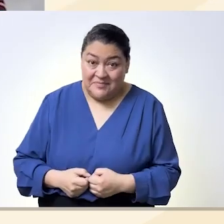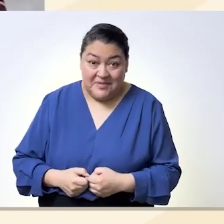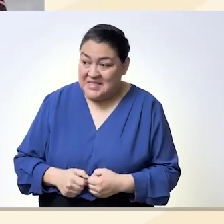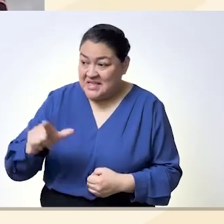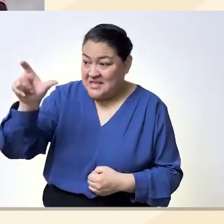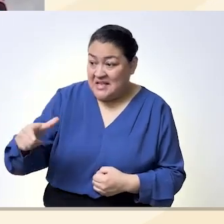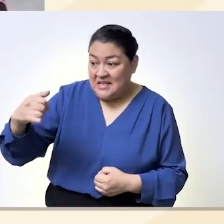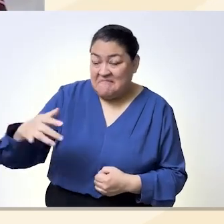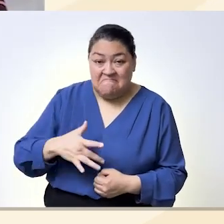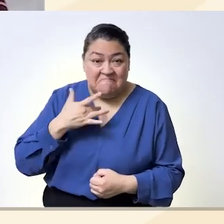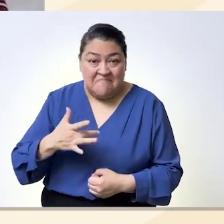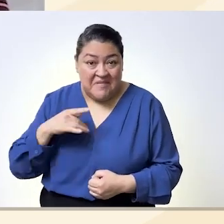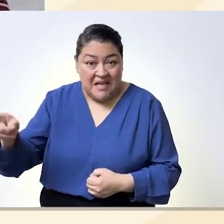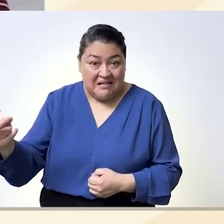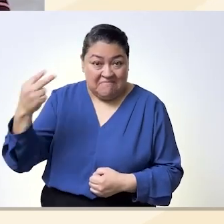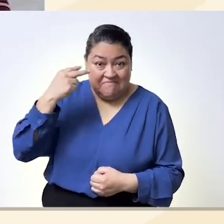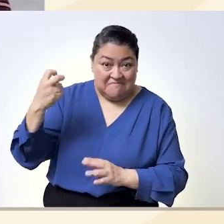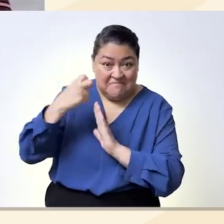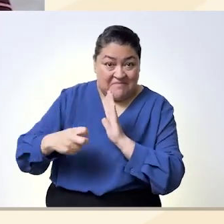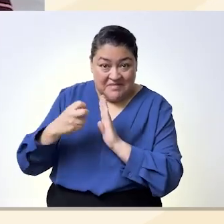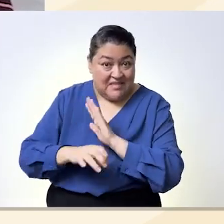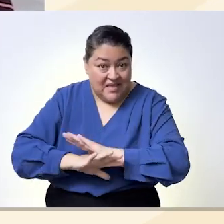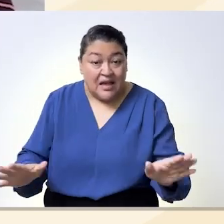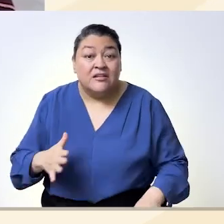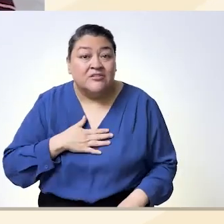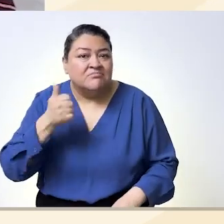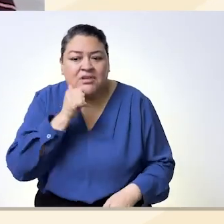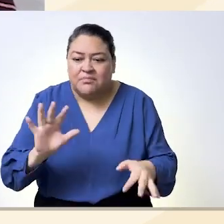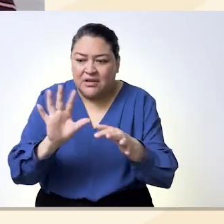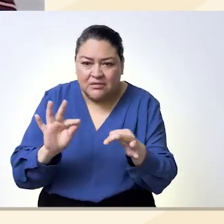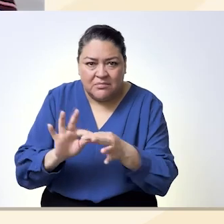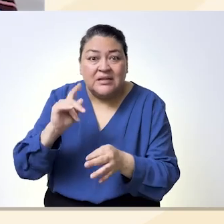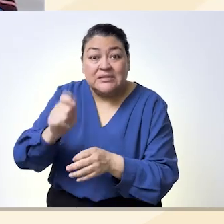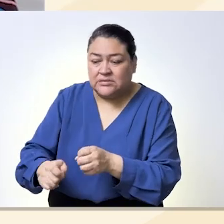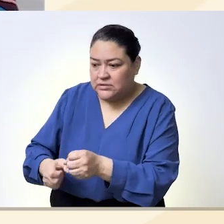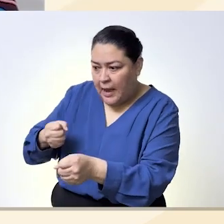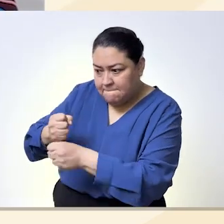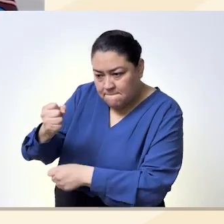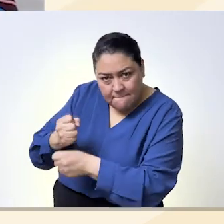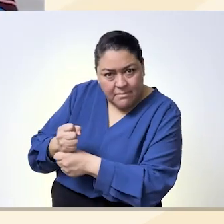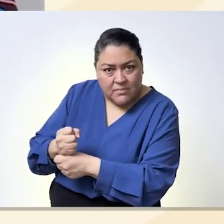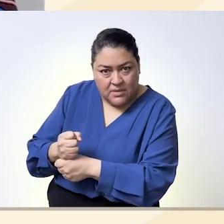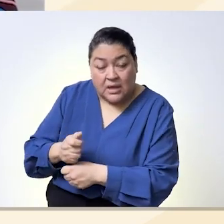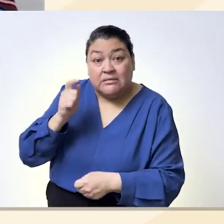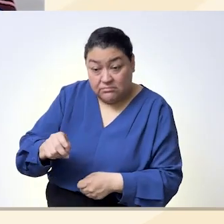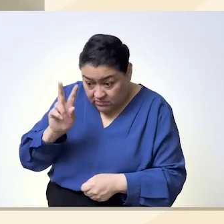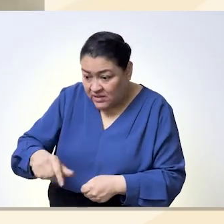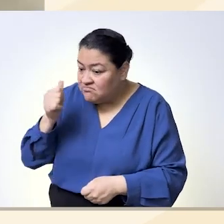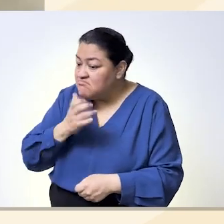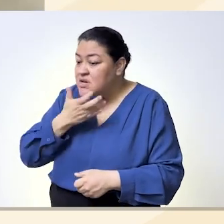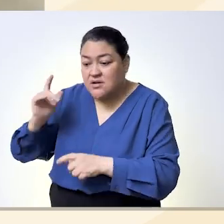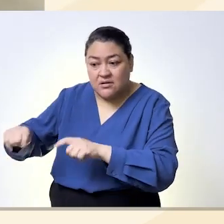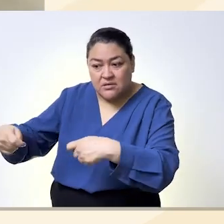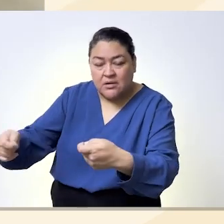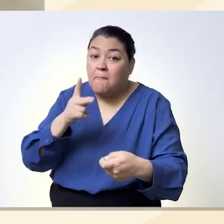¿no? Yo hablo mucho de la violencia hermenéutica y de la violencia epistémica porque que son palabras muy rembombantes,